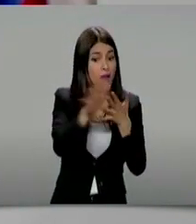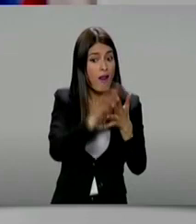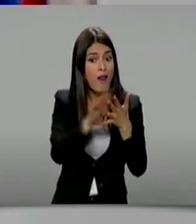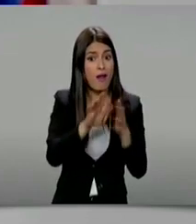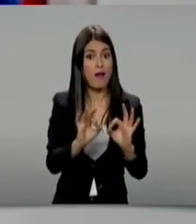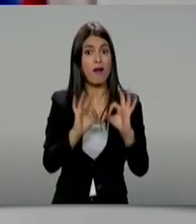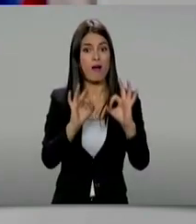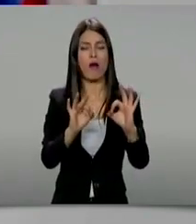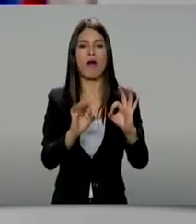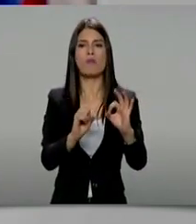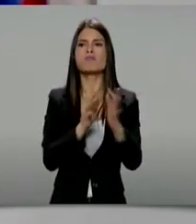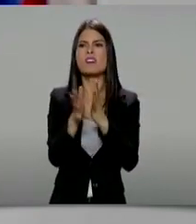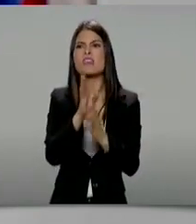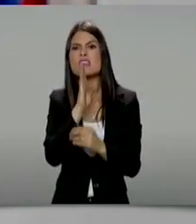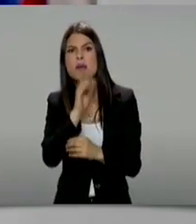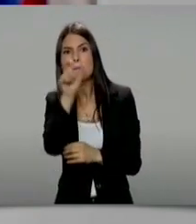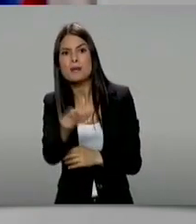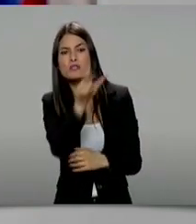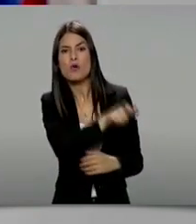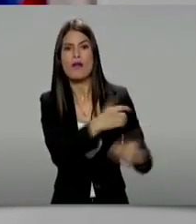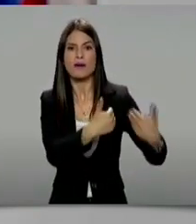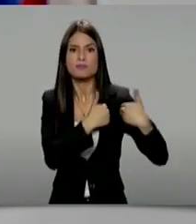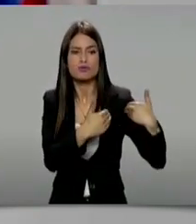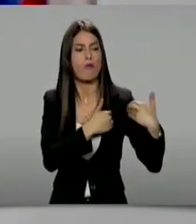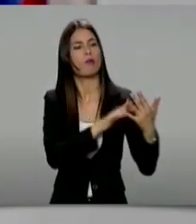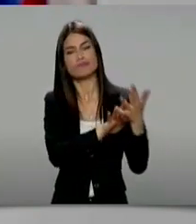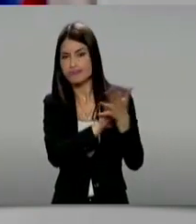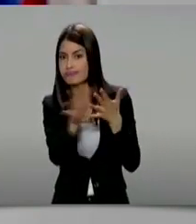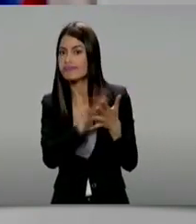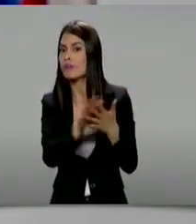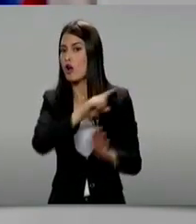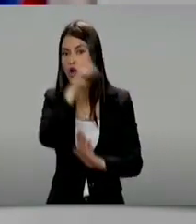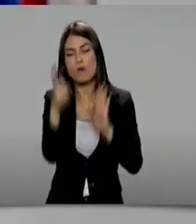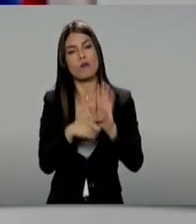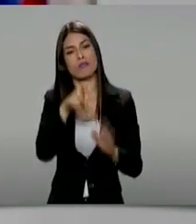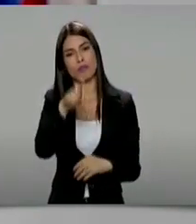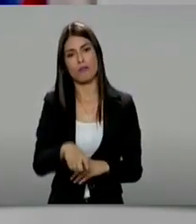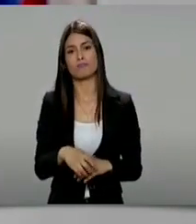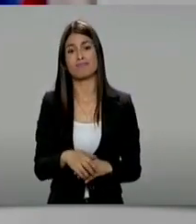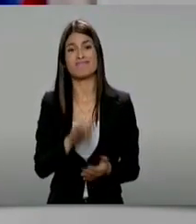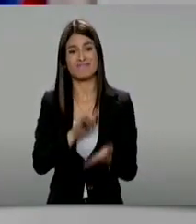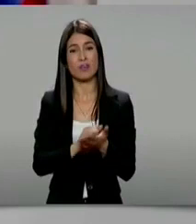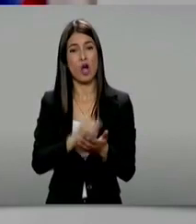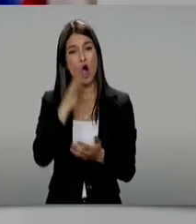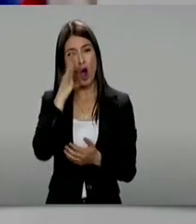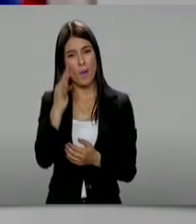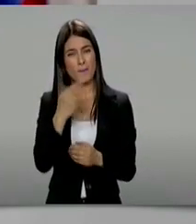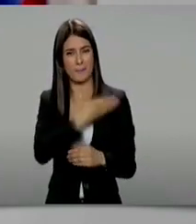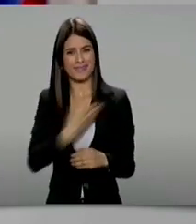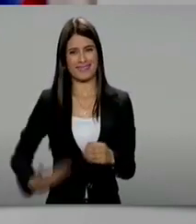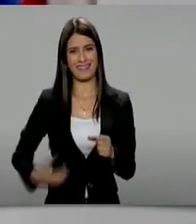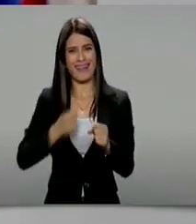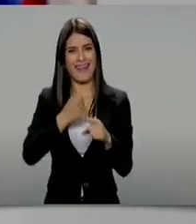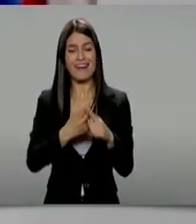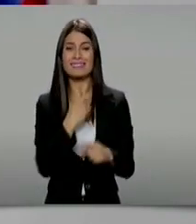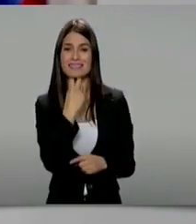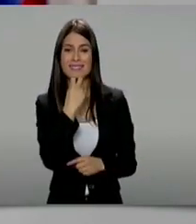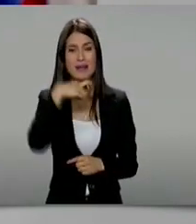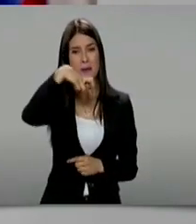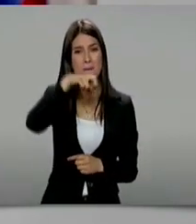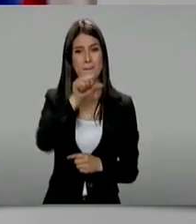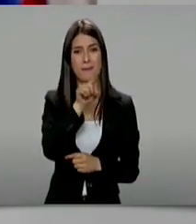responsabilidades en este tema fue particularmente insistente el expresidente pastrana se